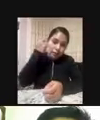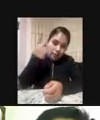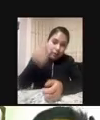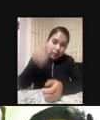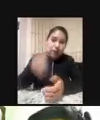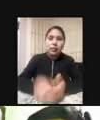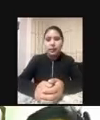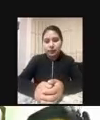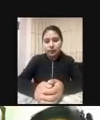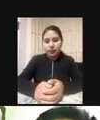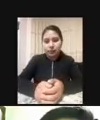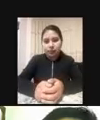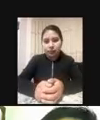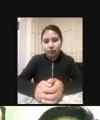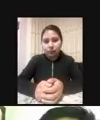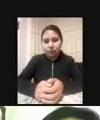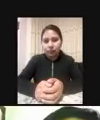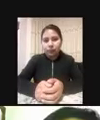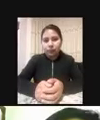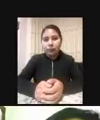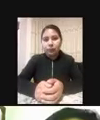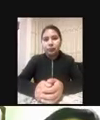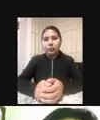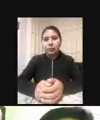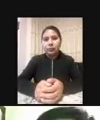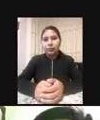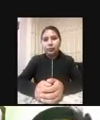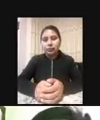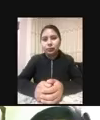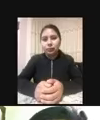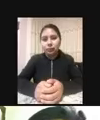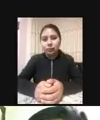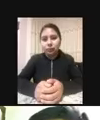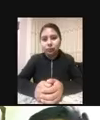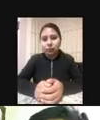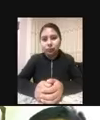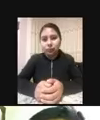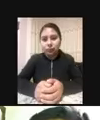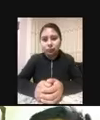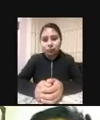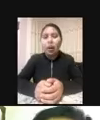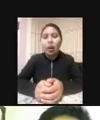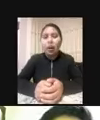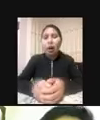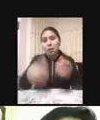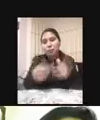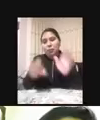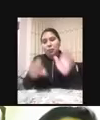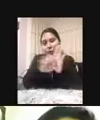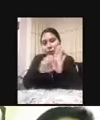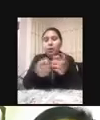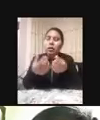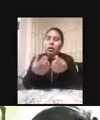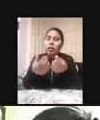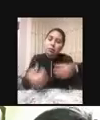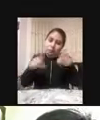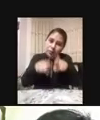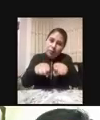Y como hemos dicho al principio, tanto repetir la acción, cuando le digamos, siéntate, el niño o la niña lo va a entender y lo va a